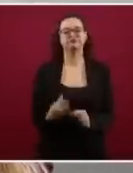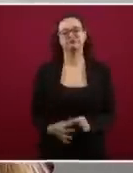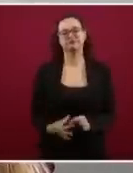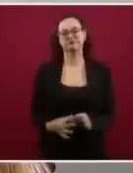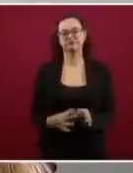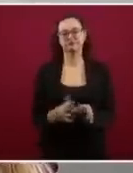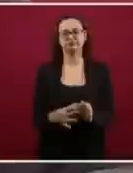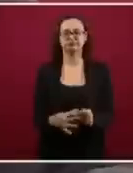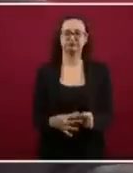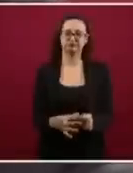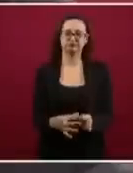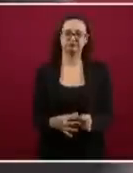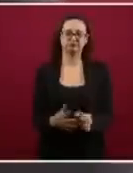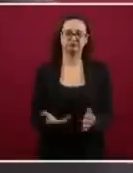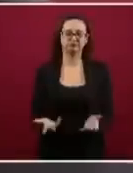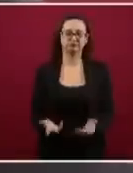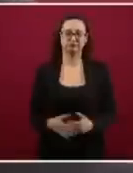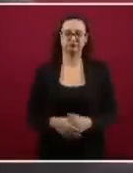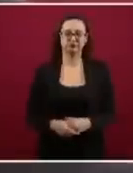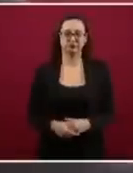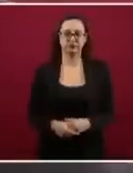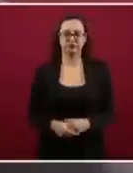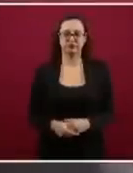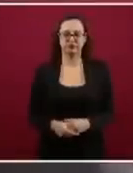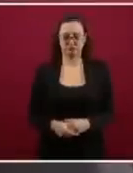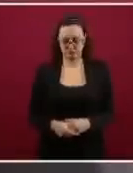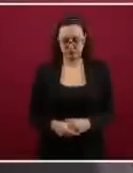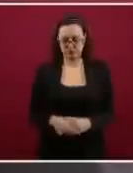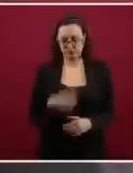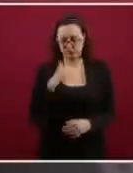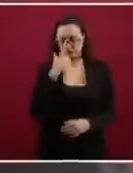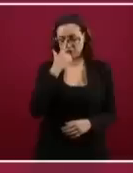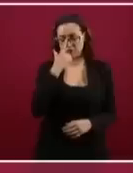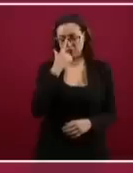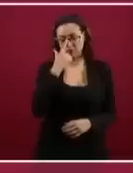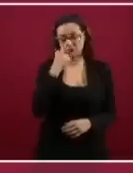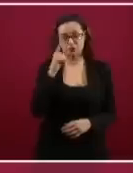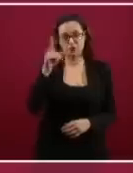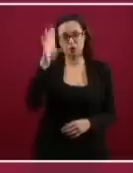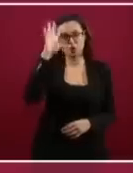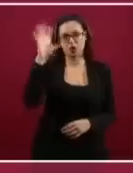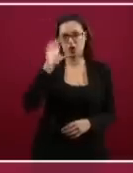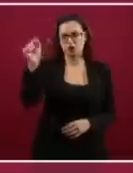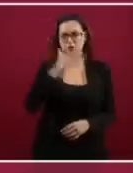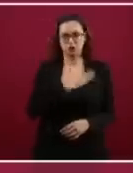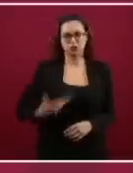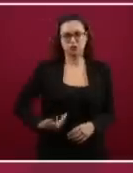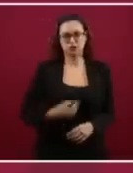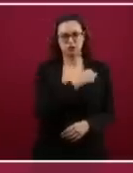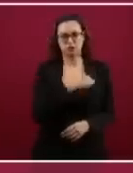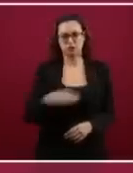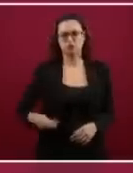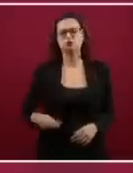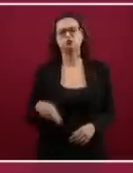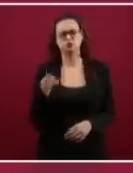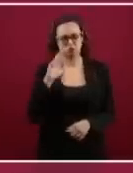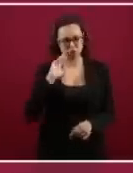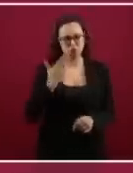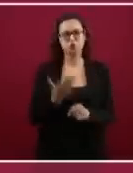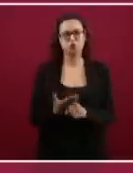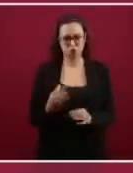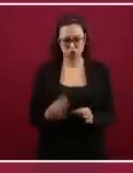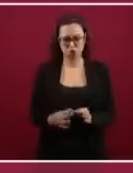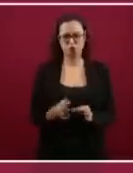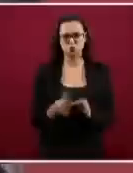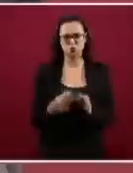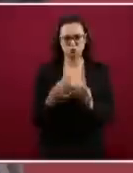caso, el presidente municipal, no me acuerdo del municipio de Morelos, el presidente municipal muy responsable,